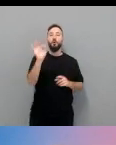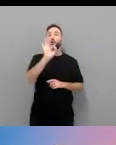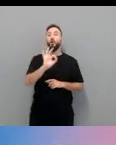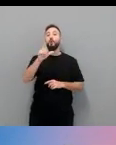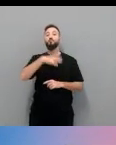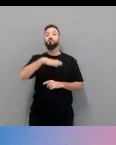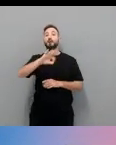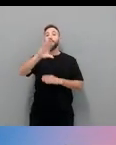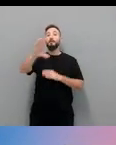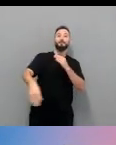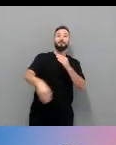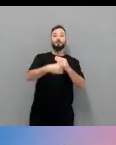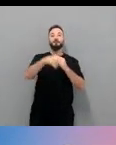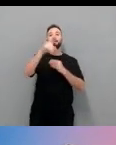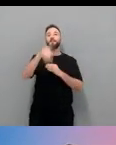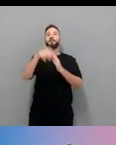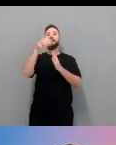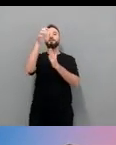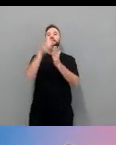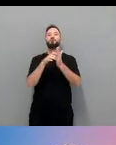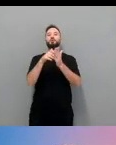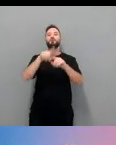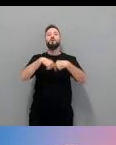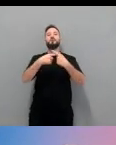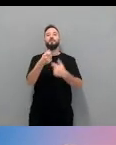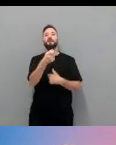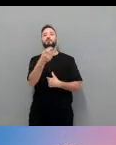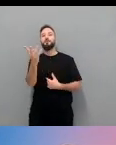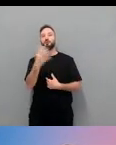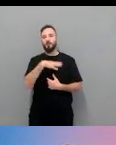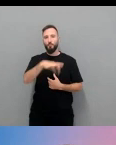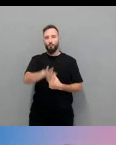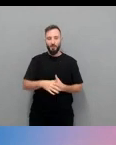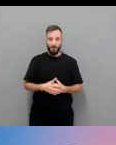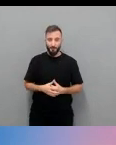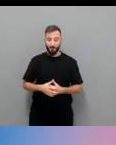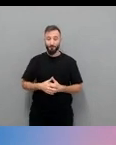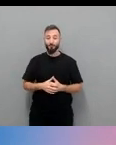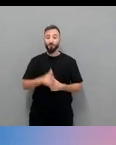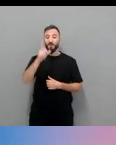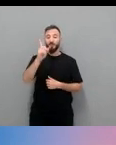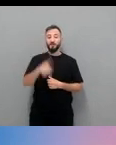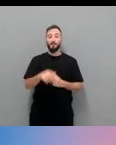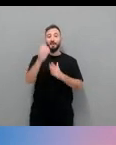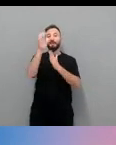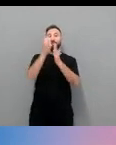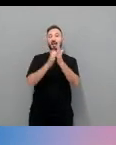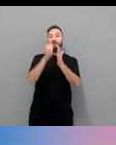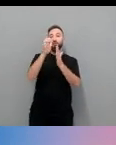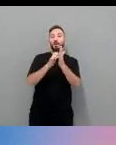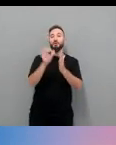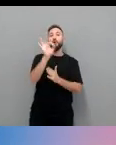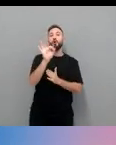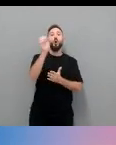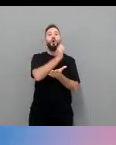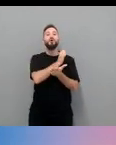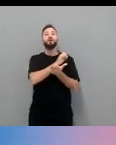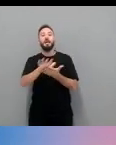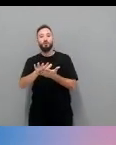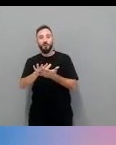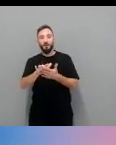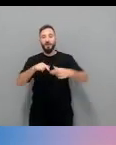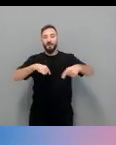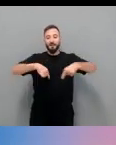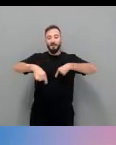sumar también un descuento de familia numerosa. Descuentos o gratuidad, en algunos casos, en el precio del